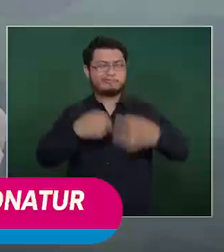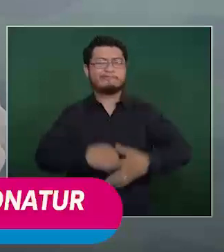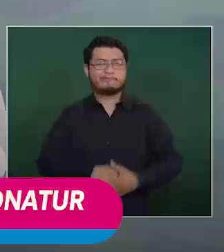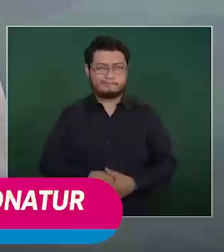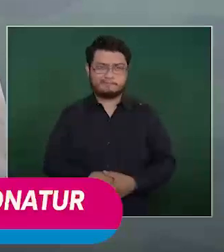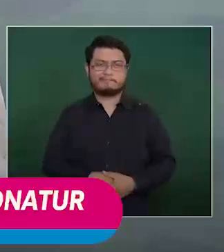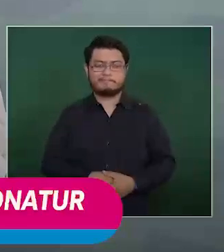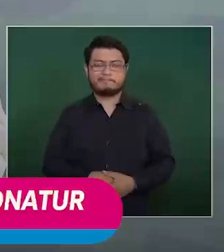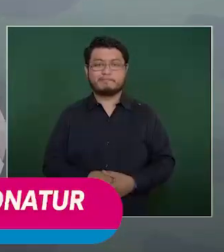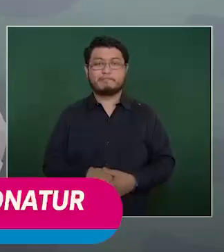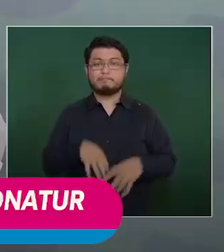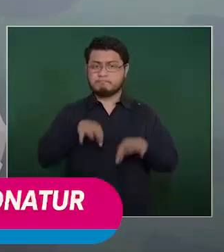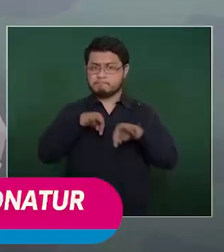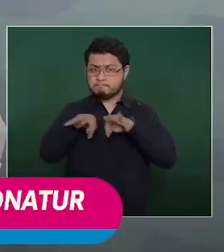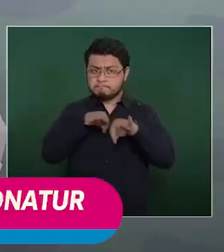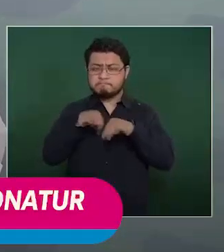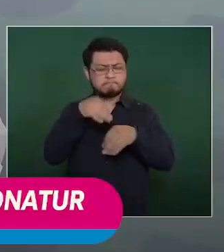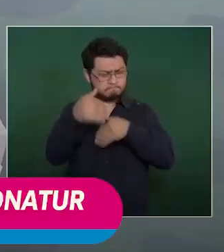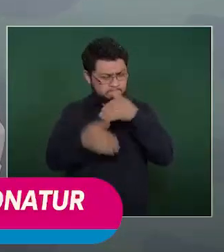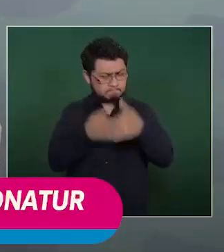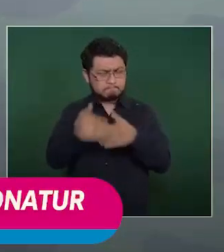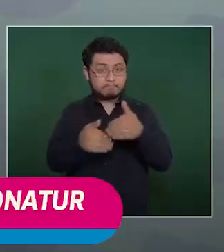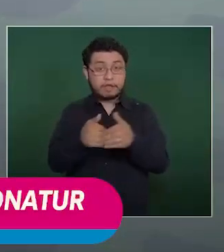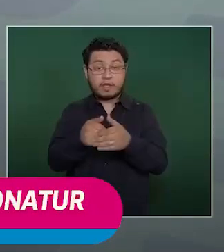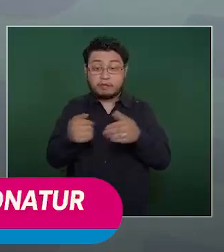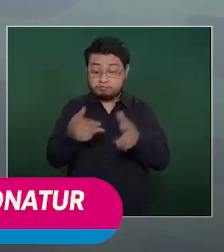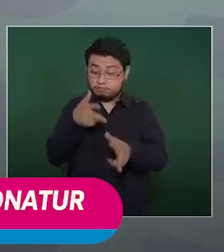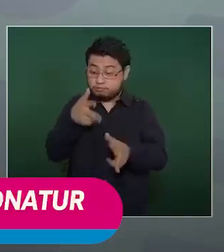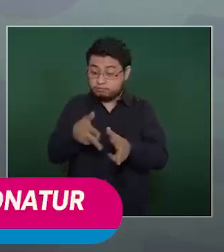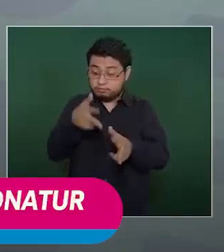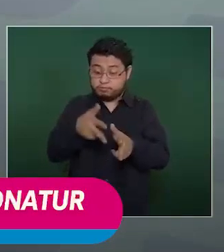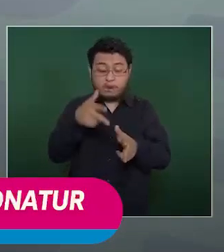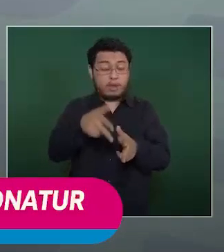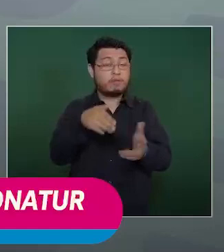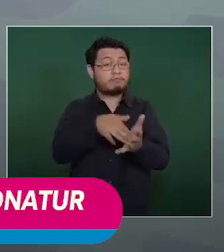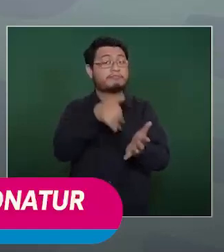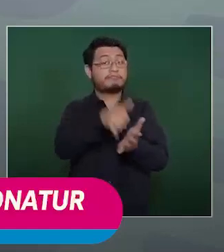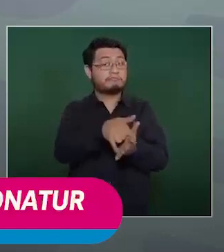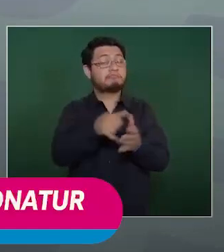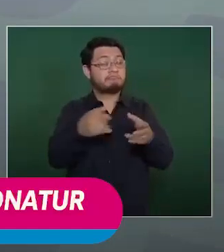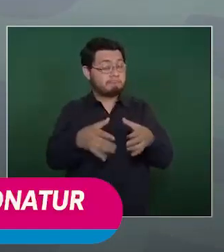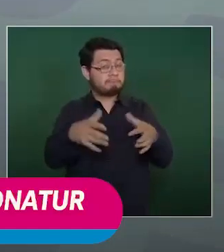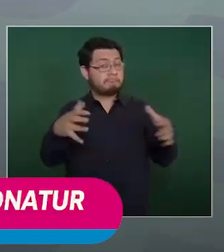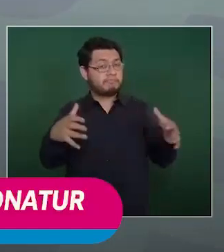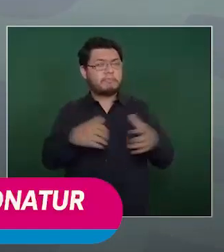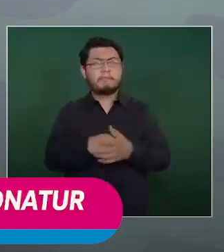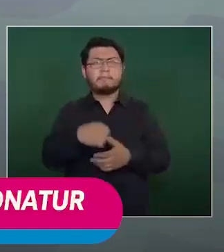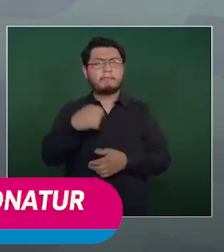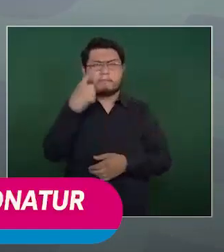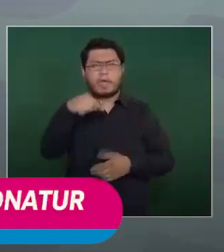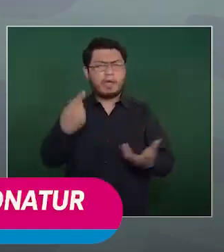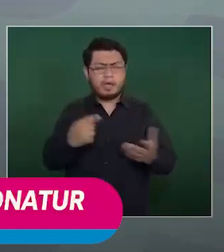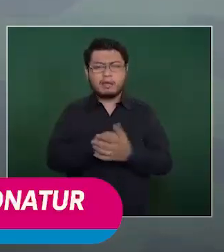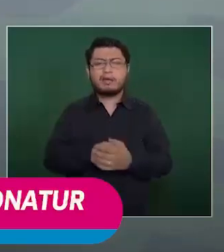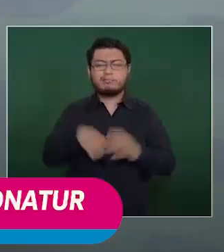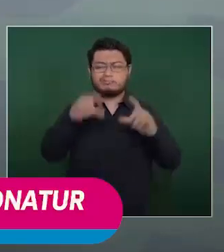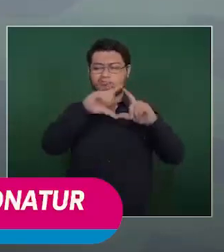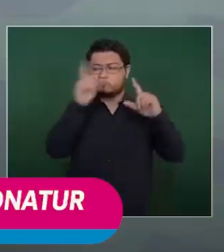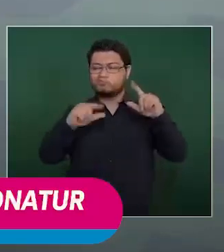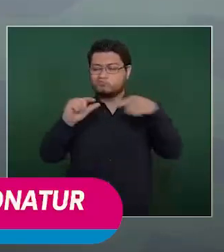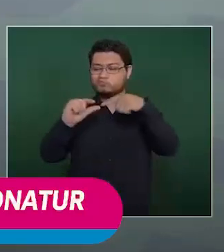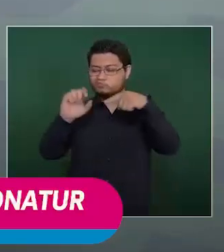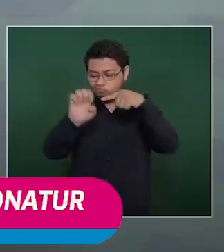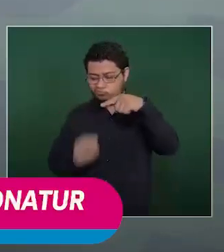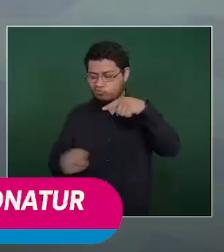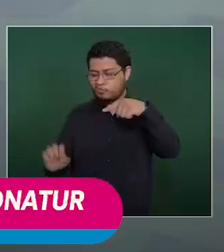Continuamos trabajando para llevar adelante la gran obra que es el Tren Maya, para que en el sureste mexicano haya desarrollo con